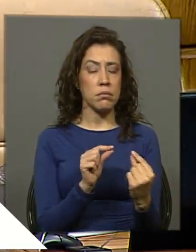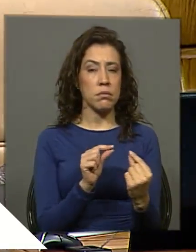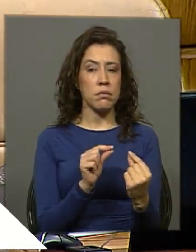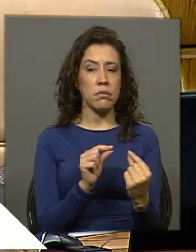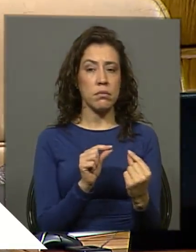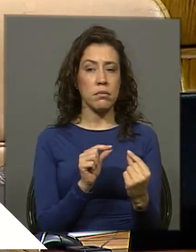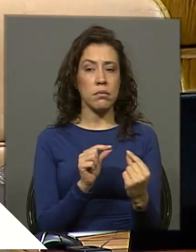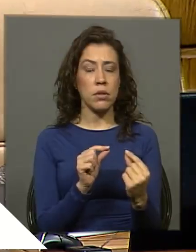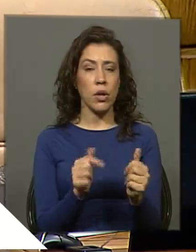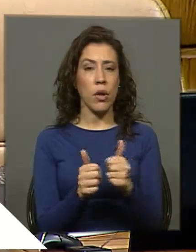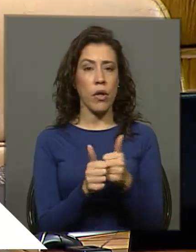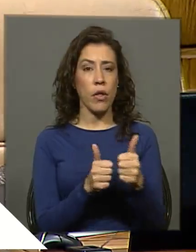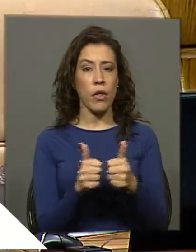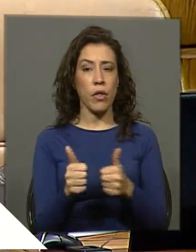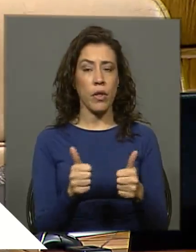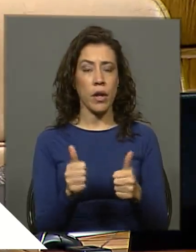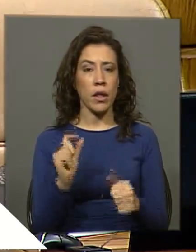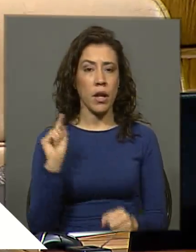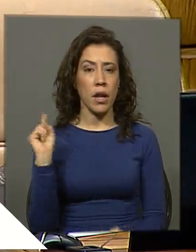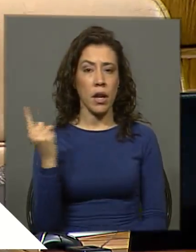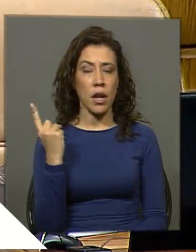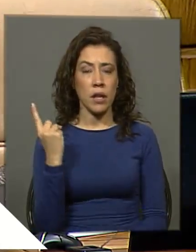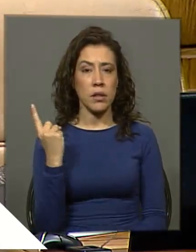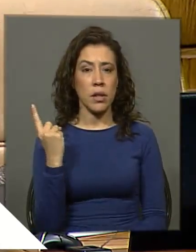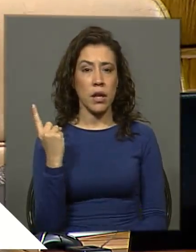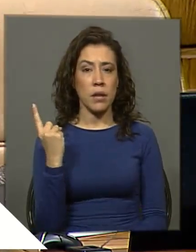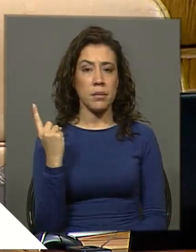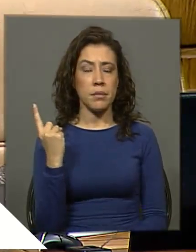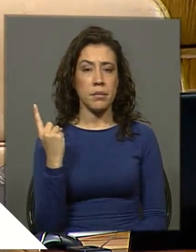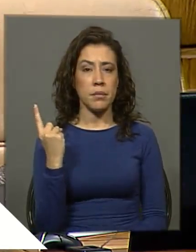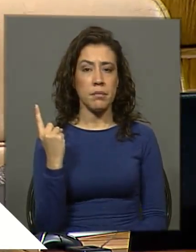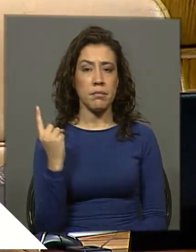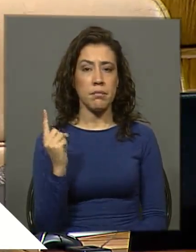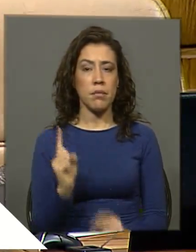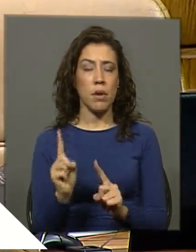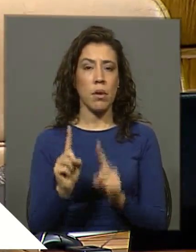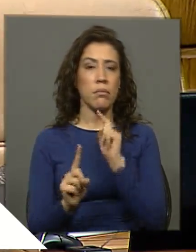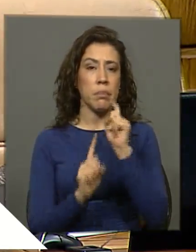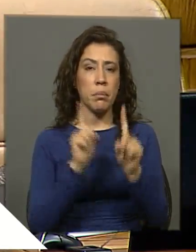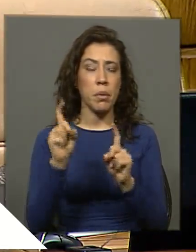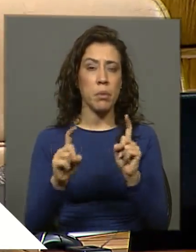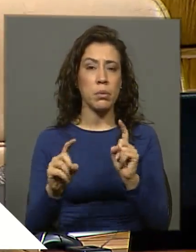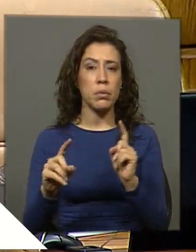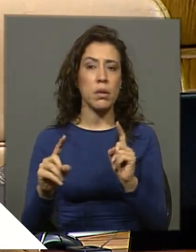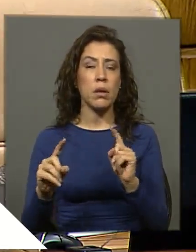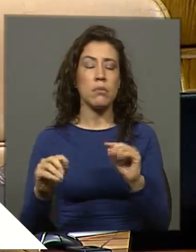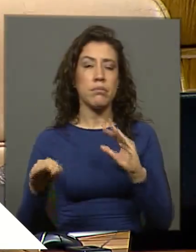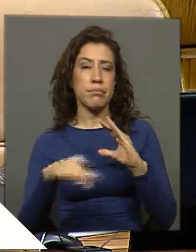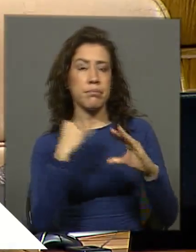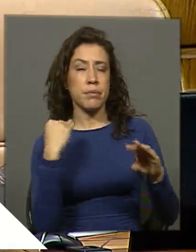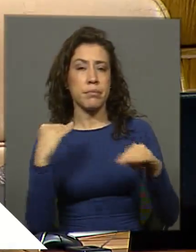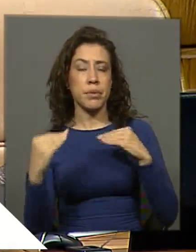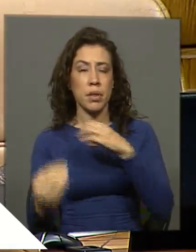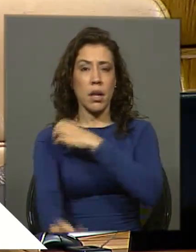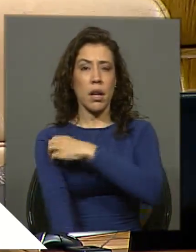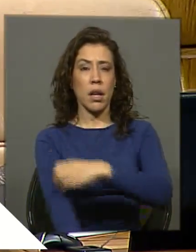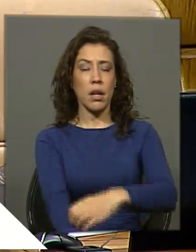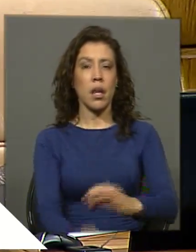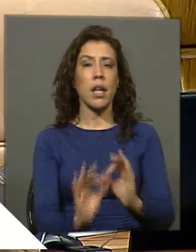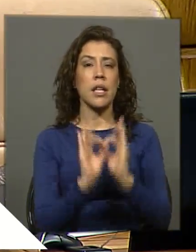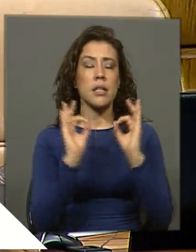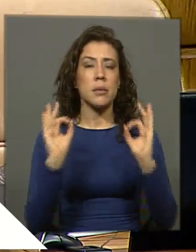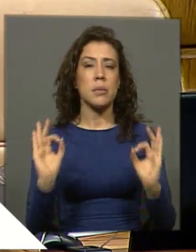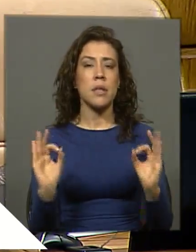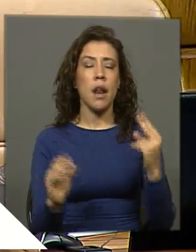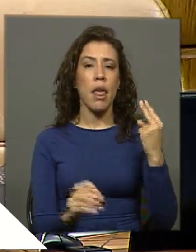virtualmente con los dirigentes nacionales a partir de algunas consultas que han llegado desde regiones particularmente desde